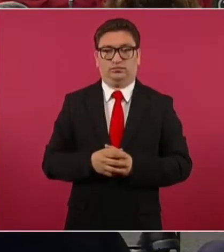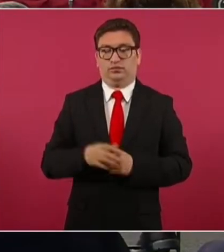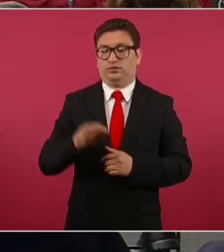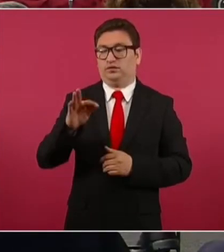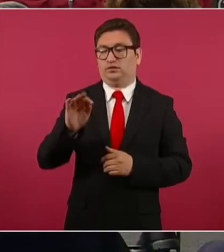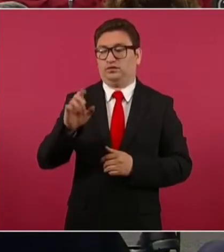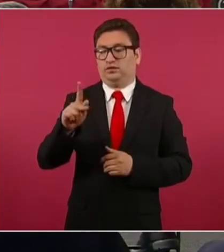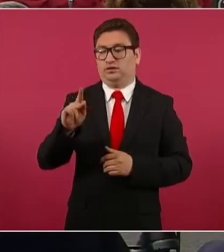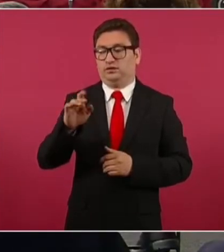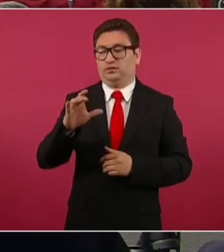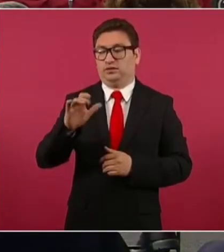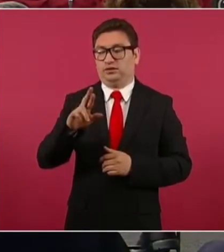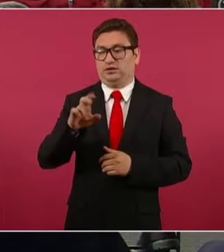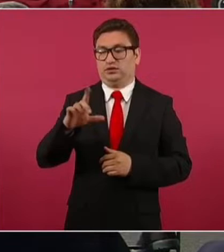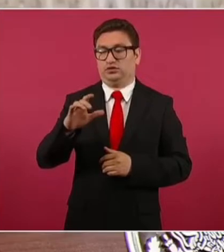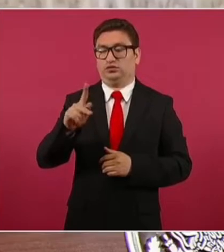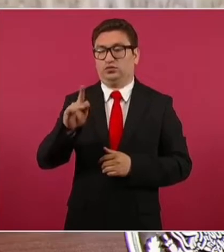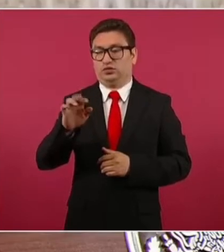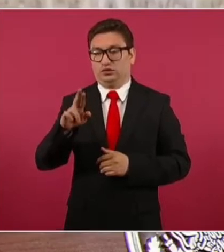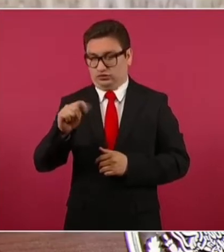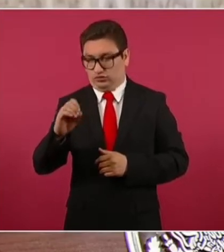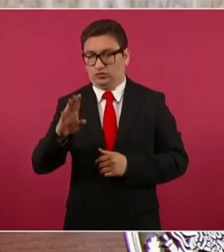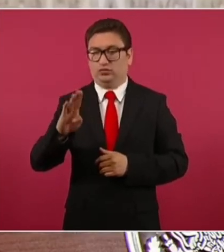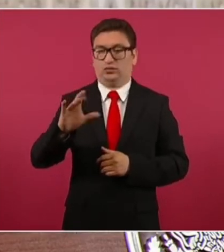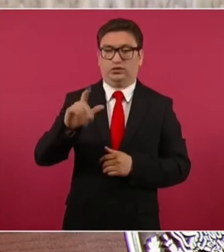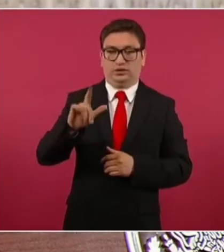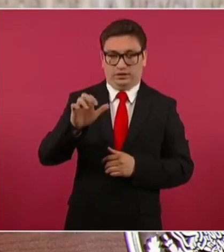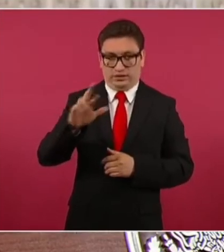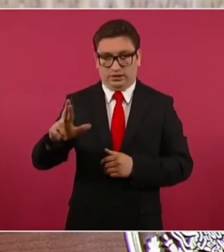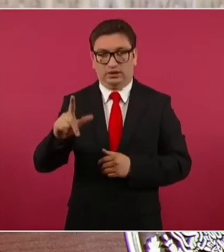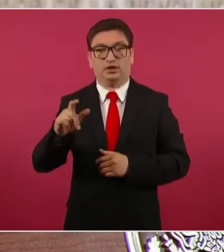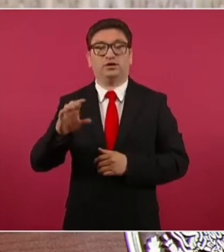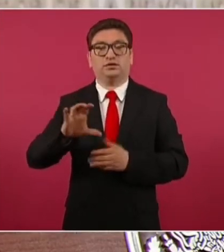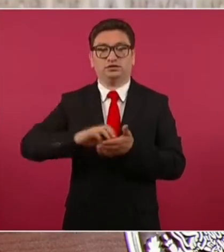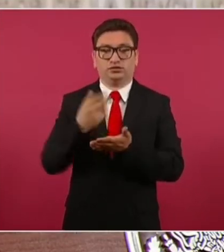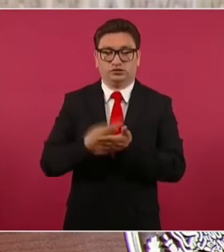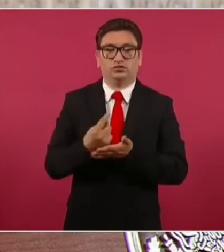Felipe Carrillo Puerto, Bacalar, Chetumal,